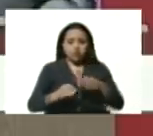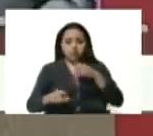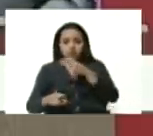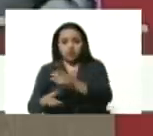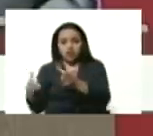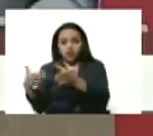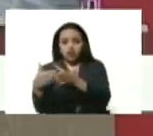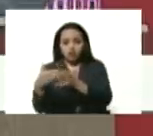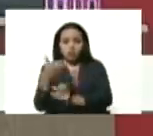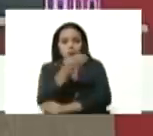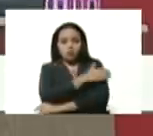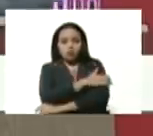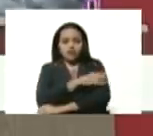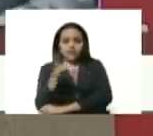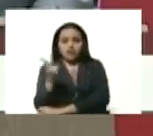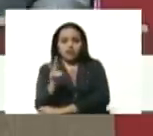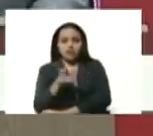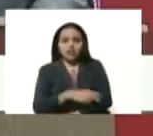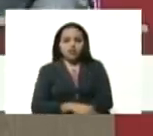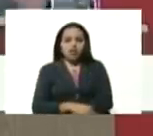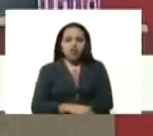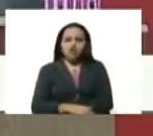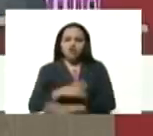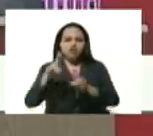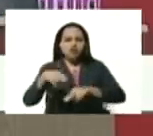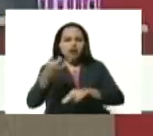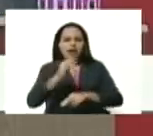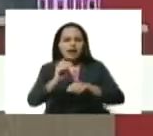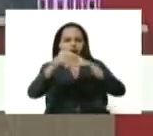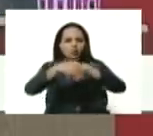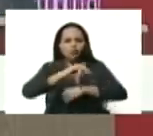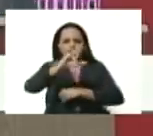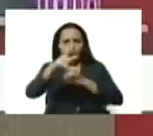distintas oposiciones en Venezuela han sido boicoteados por Juan Guaidó,